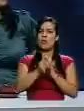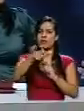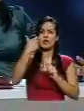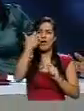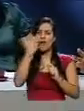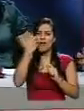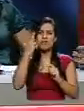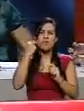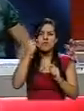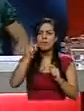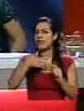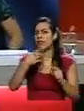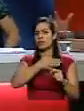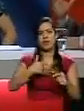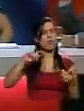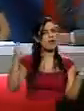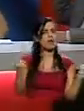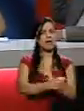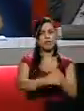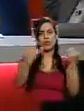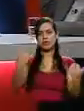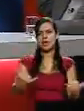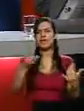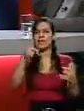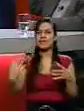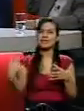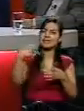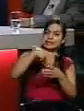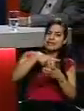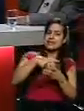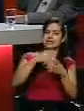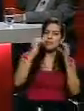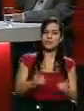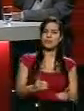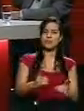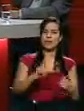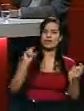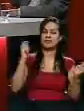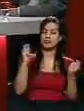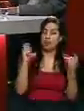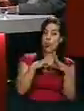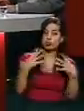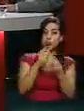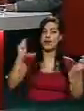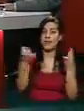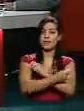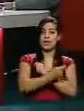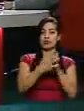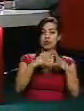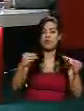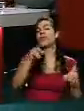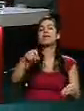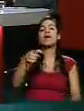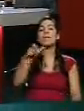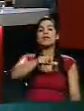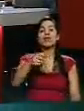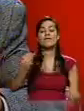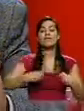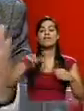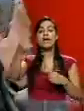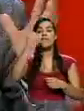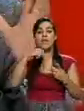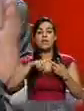y además en una acción que viene desde las cercanías de Barquisimeto, desde el Tocuyo, Valencia, los valles del Tuy, valles de